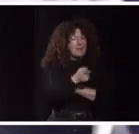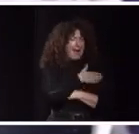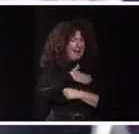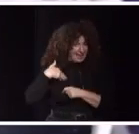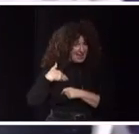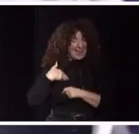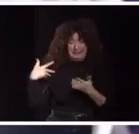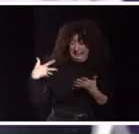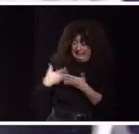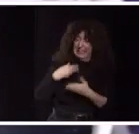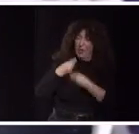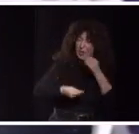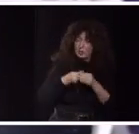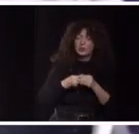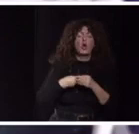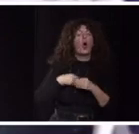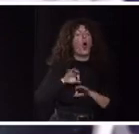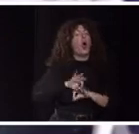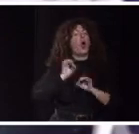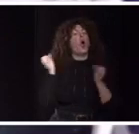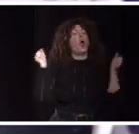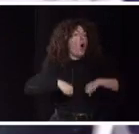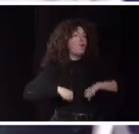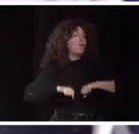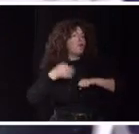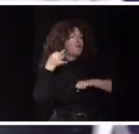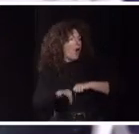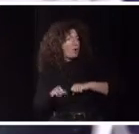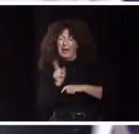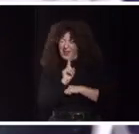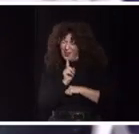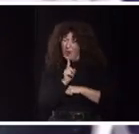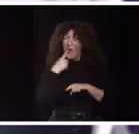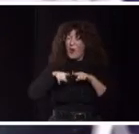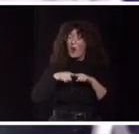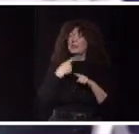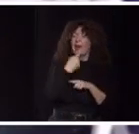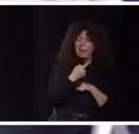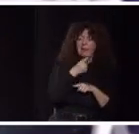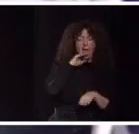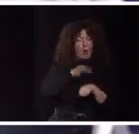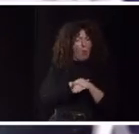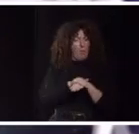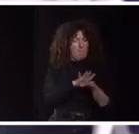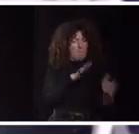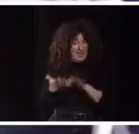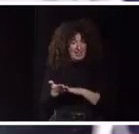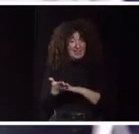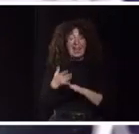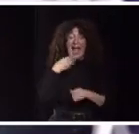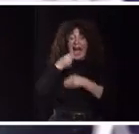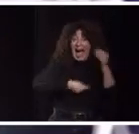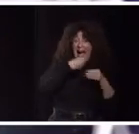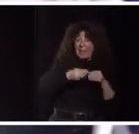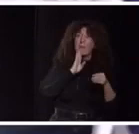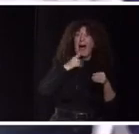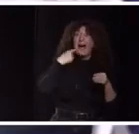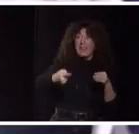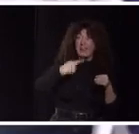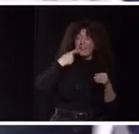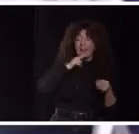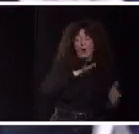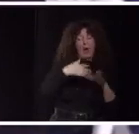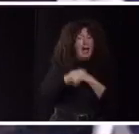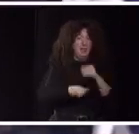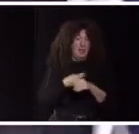y además que no se conforma. Y lo más importante es que cumple con su palabra. Hacemos lo que decimos, por eso somos ahora mismo, y así lo